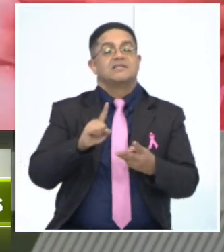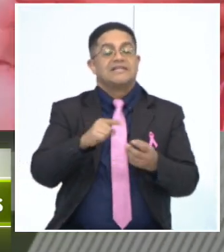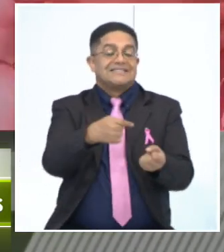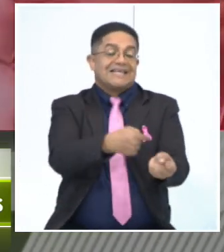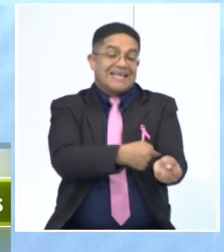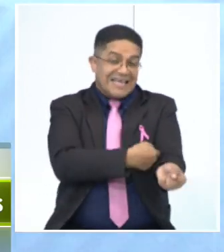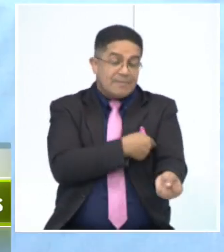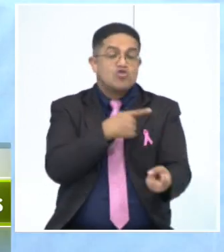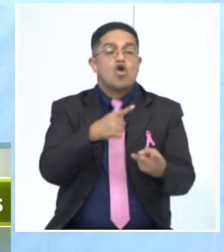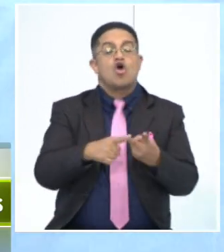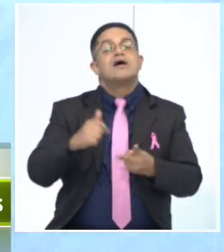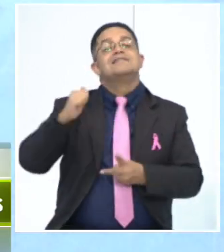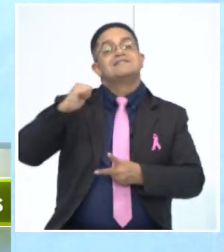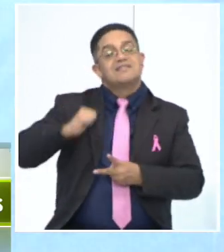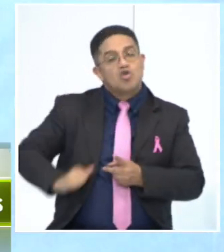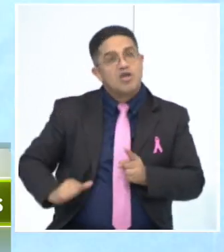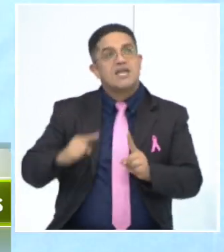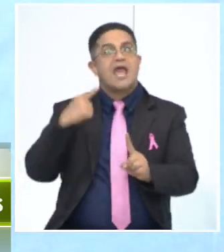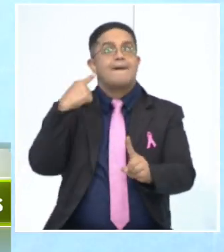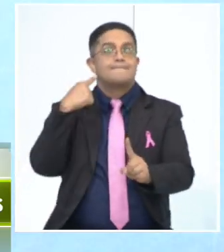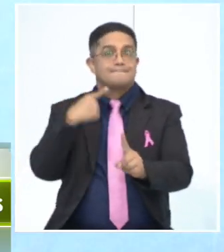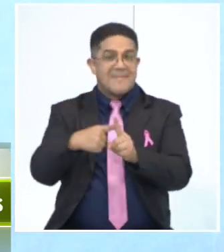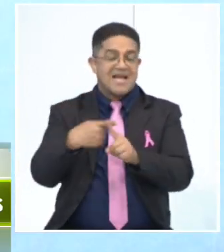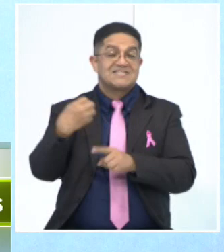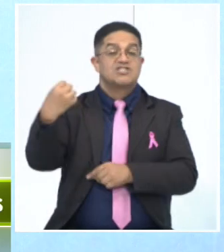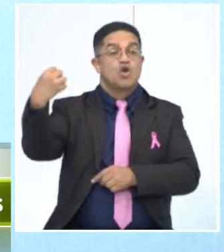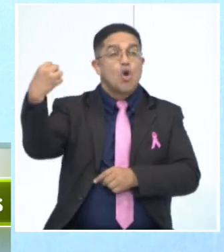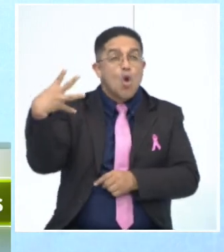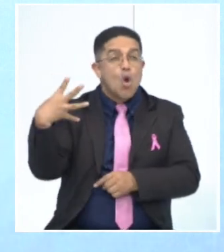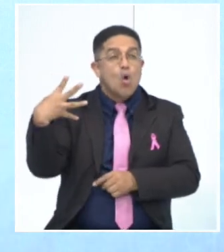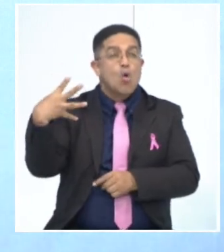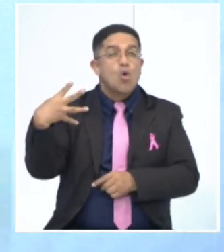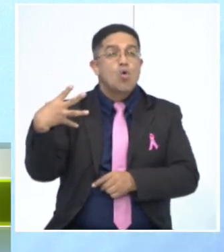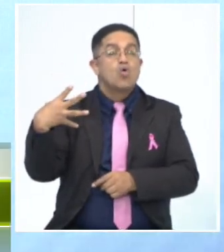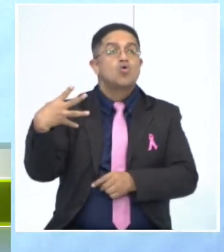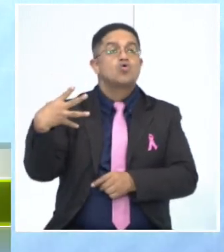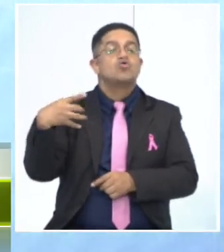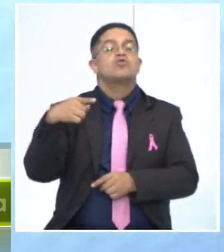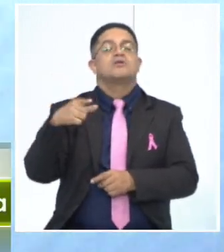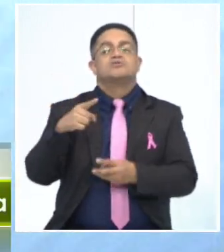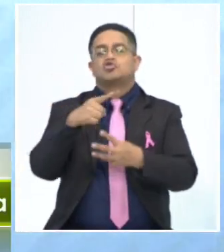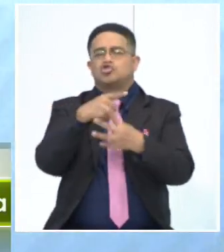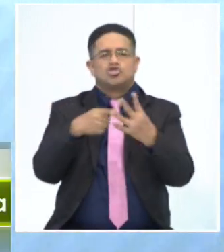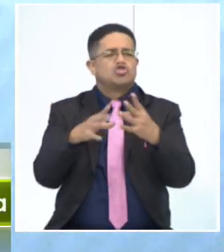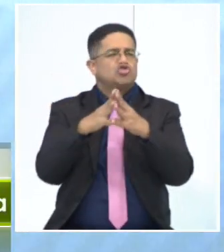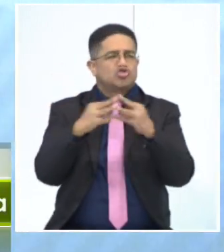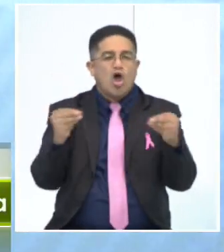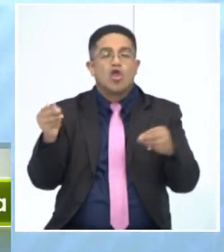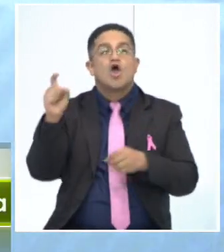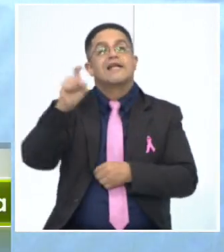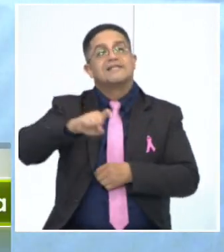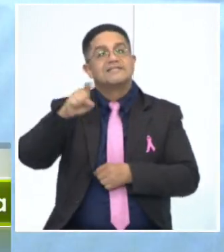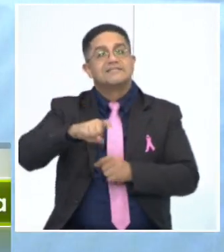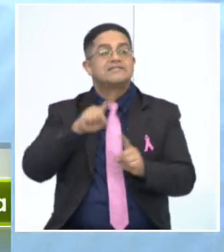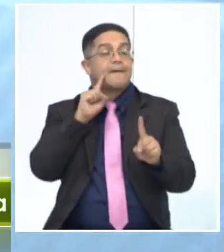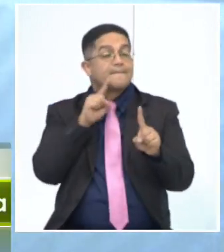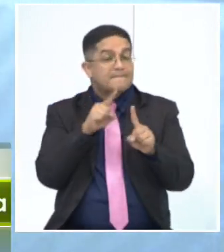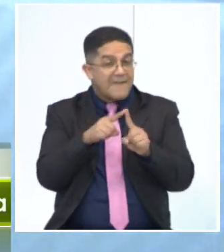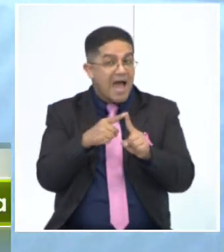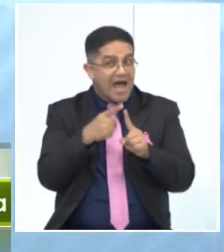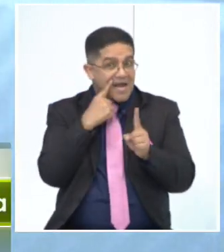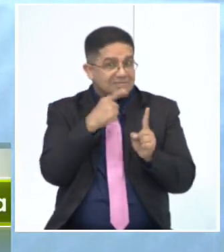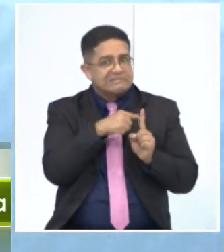la quimioterapia y la hormonoterapia son instrumentos necesarios, todo en conjunto, para obtener los